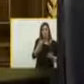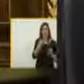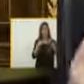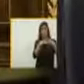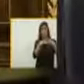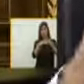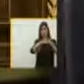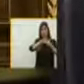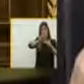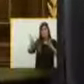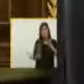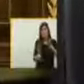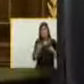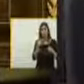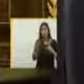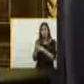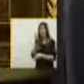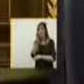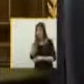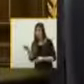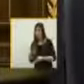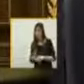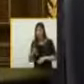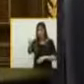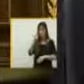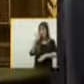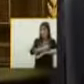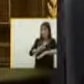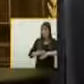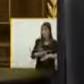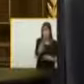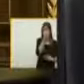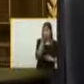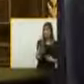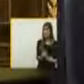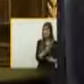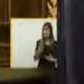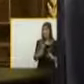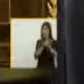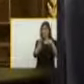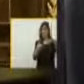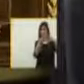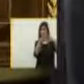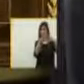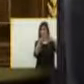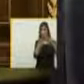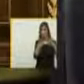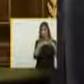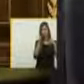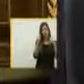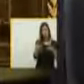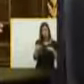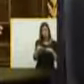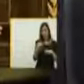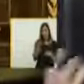Claro. Y claro, eso es una estupidez política de tal calibre y es una irresponsabilidad tan grande que no se puede pasar por alto. No se puede llegar